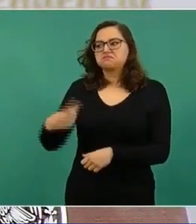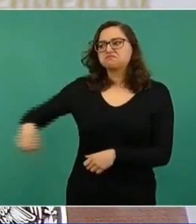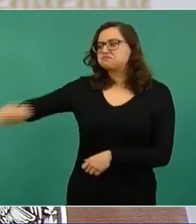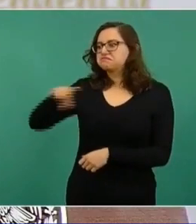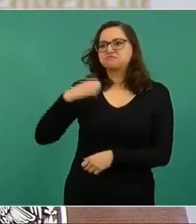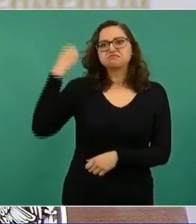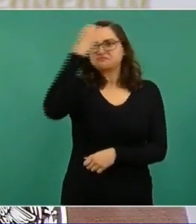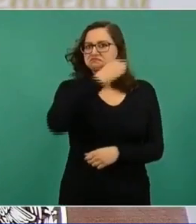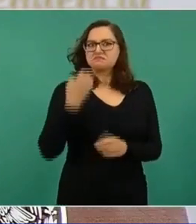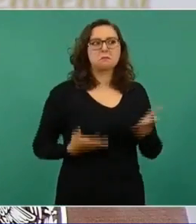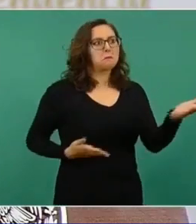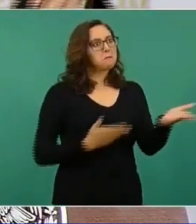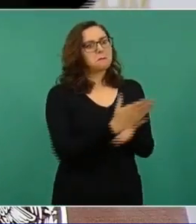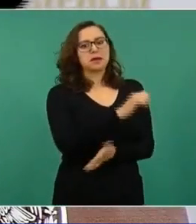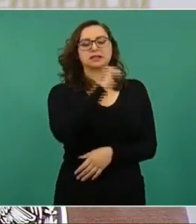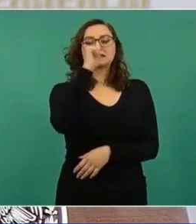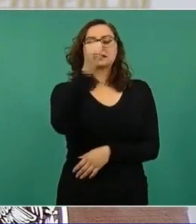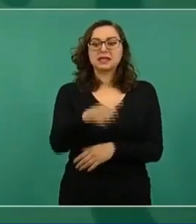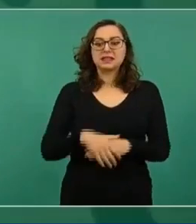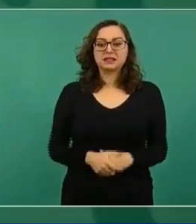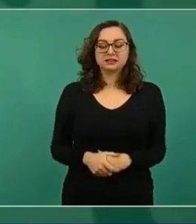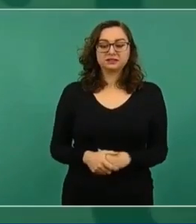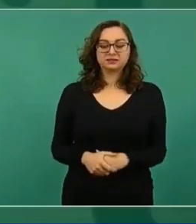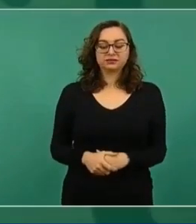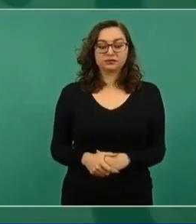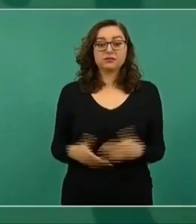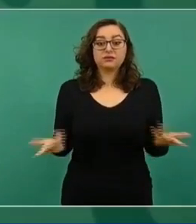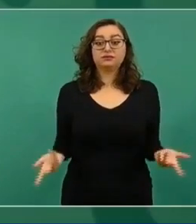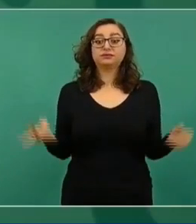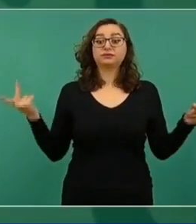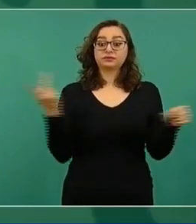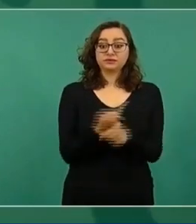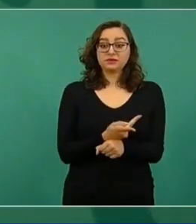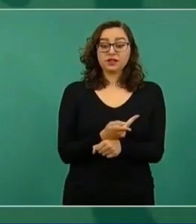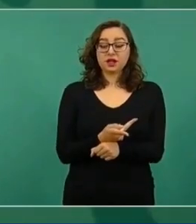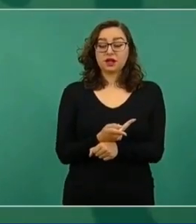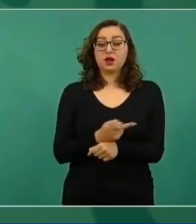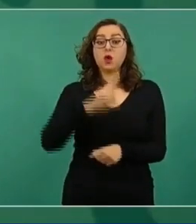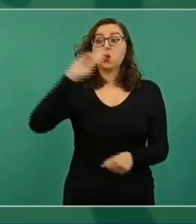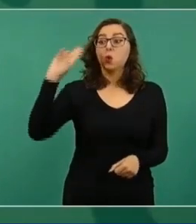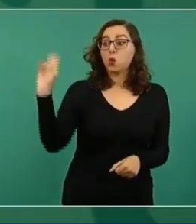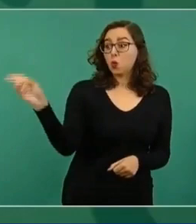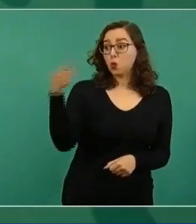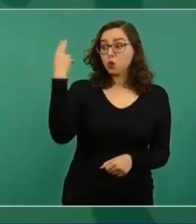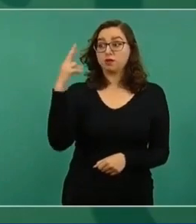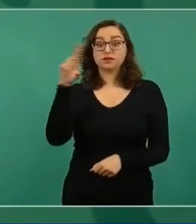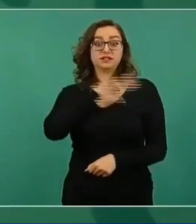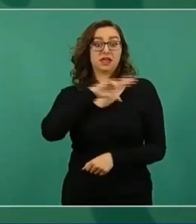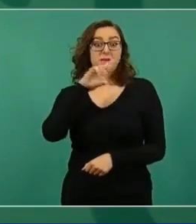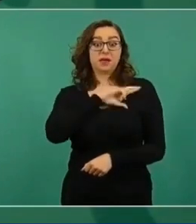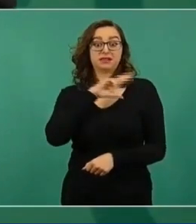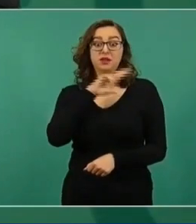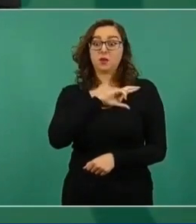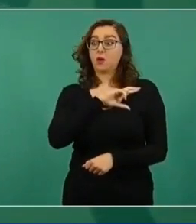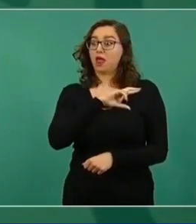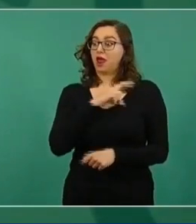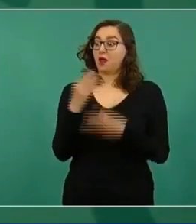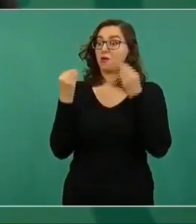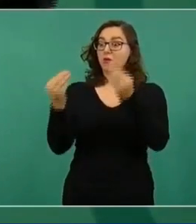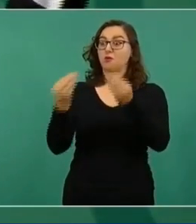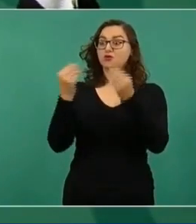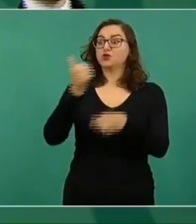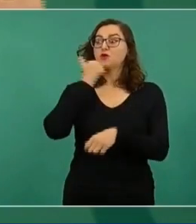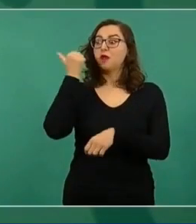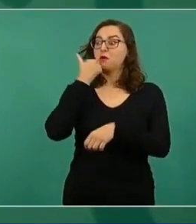¿Y qué sucedió? Creció la matrícula de las universidades privadas, como nunca en el periodo neoliberal. Pero llegó